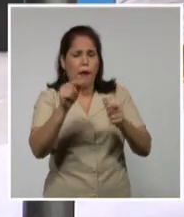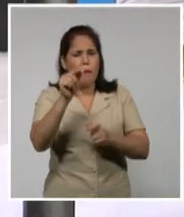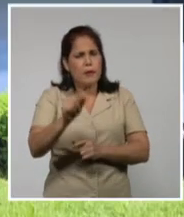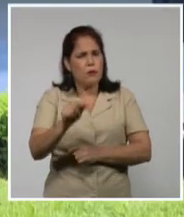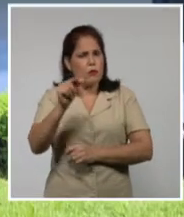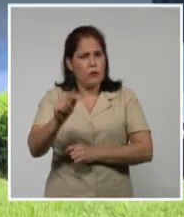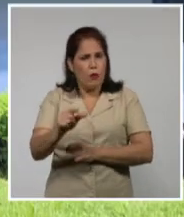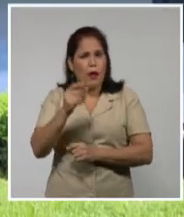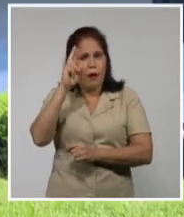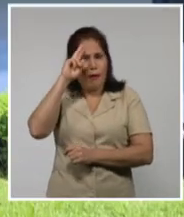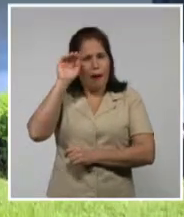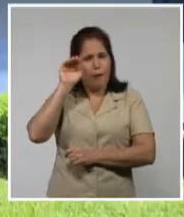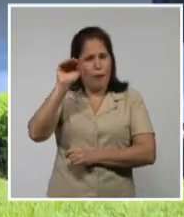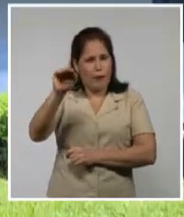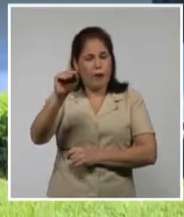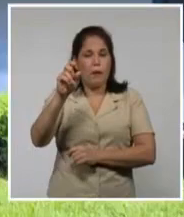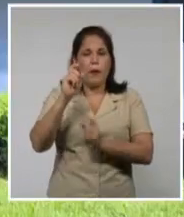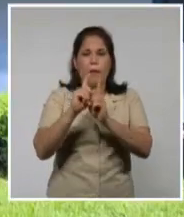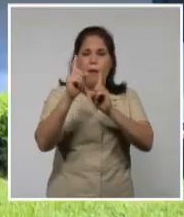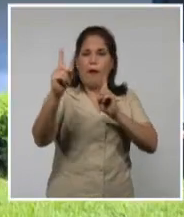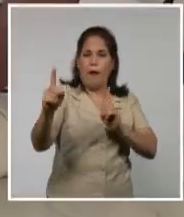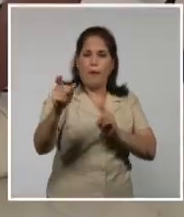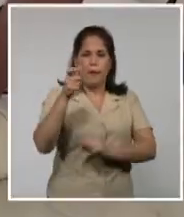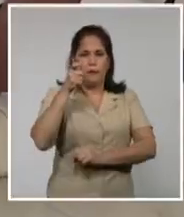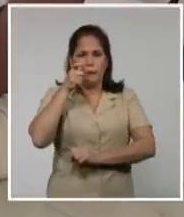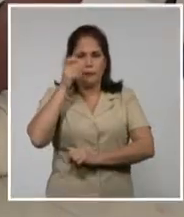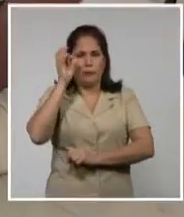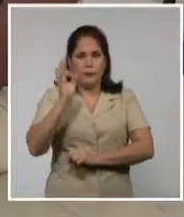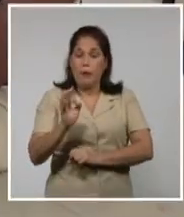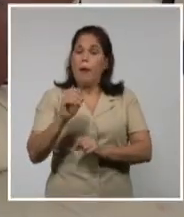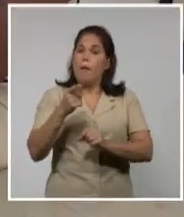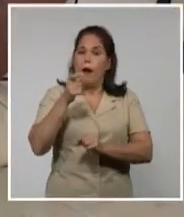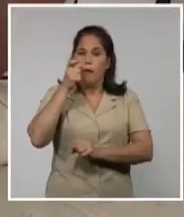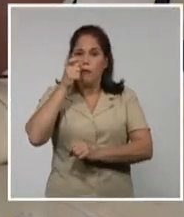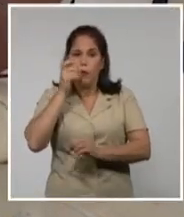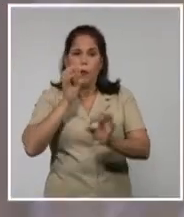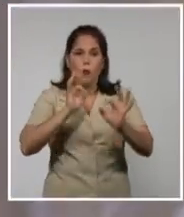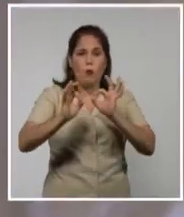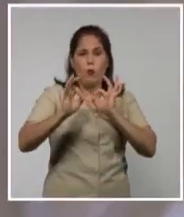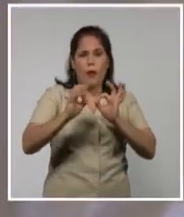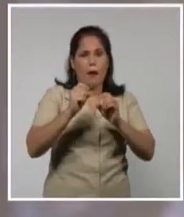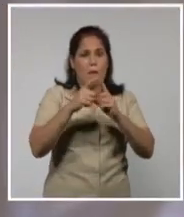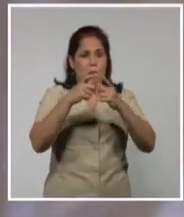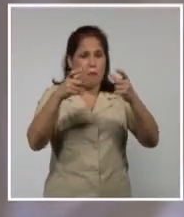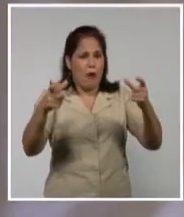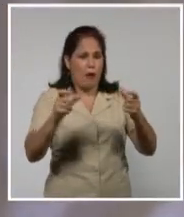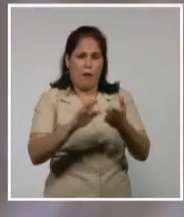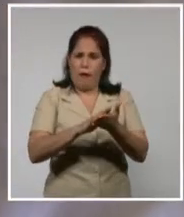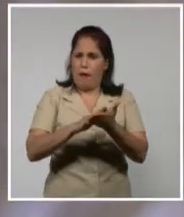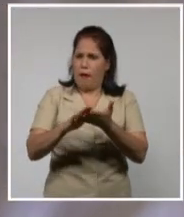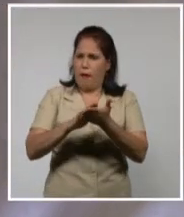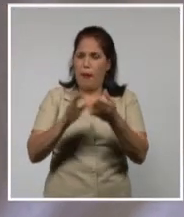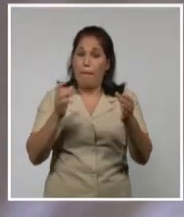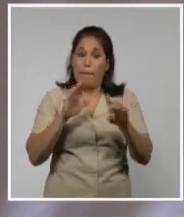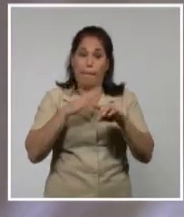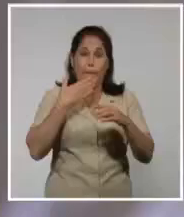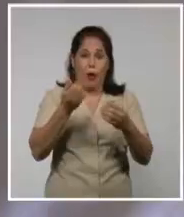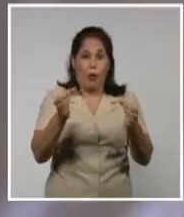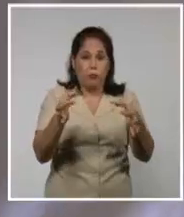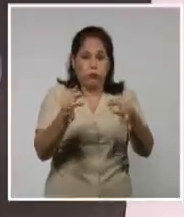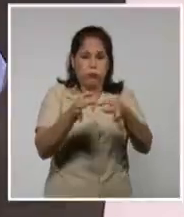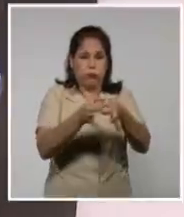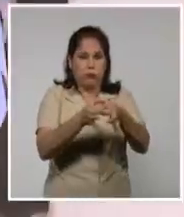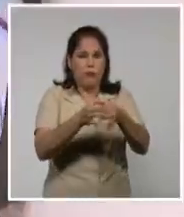capacidades en los centros de aislamiento del territorio para la vigilancia epidemiológica a los contactos que requieran ser